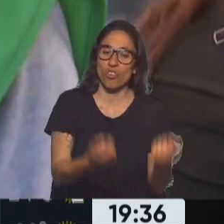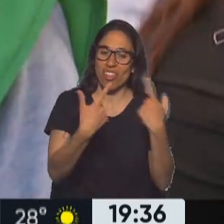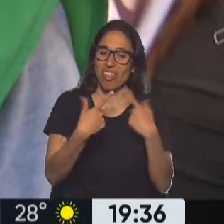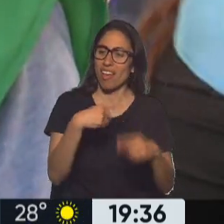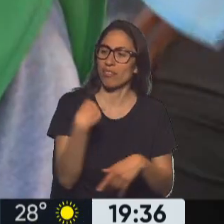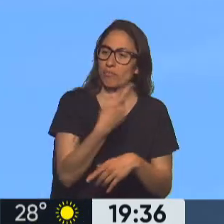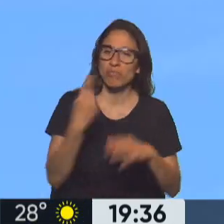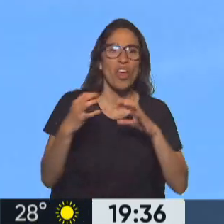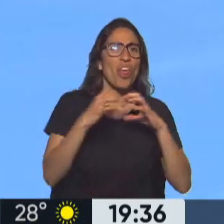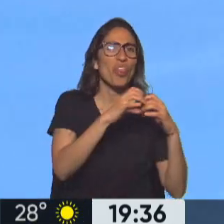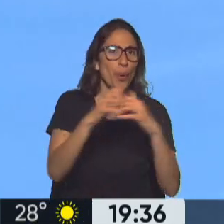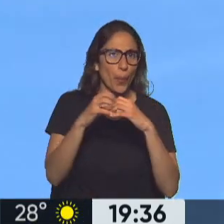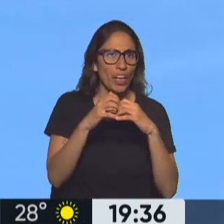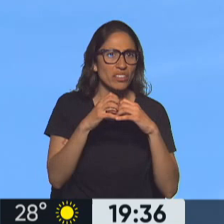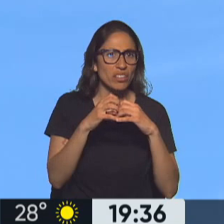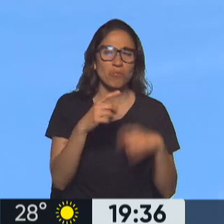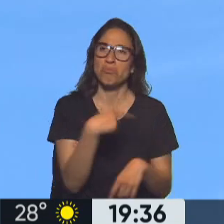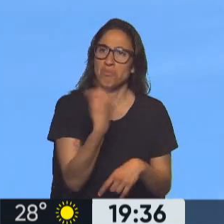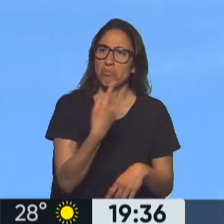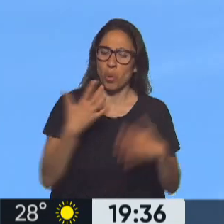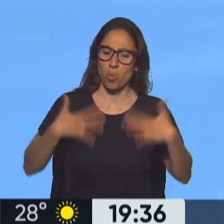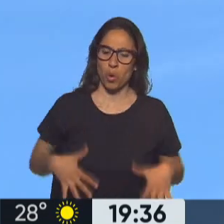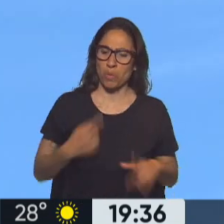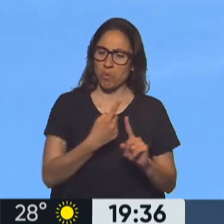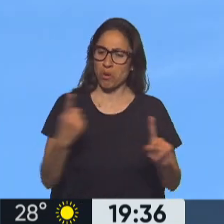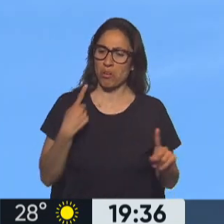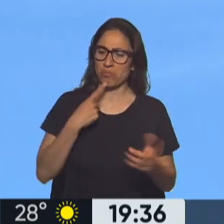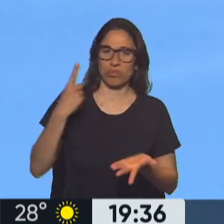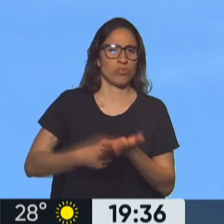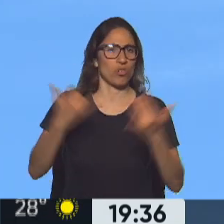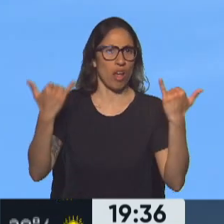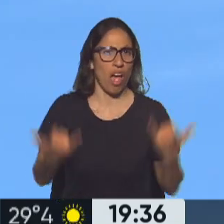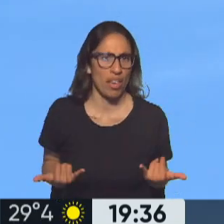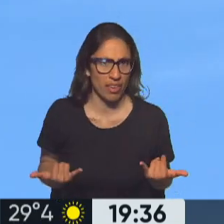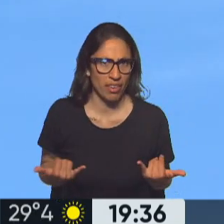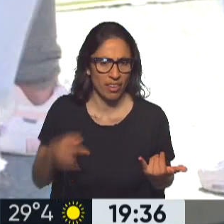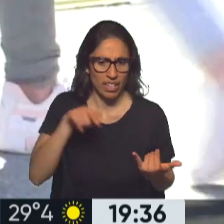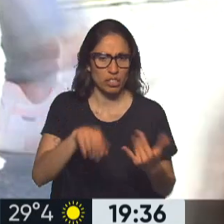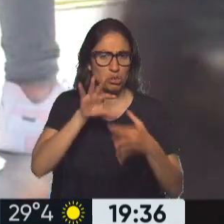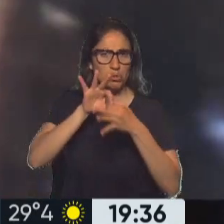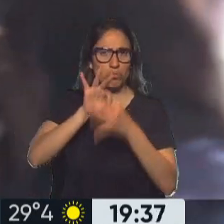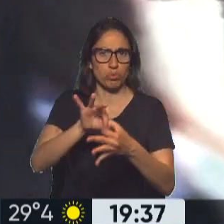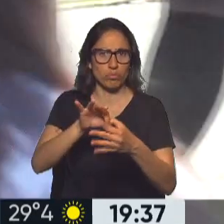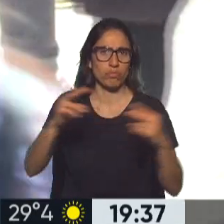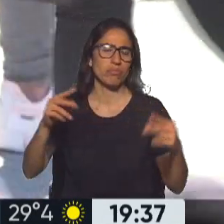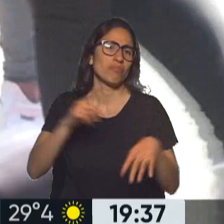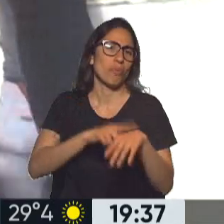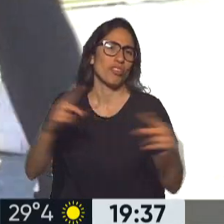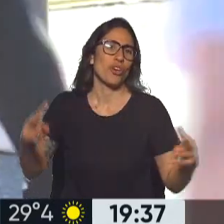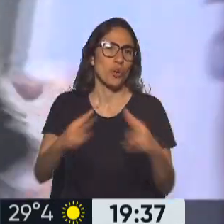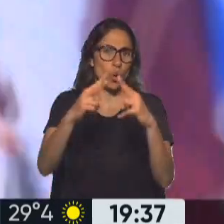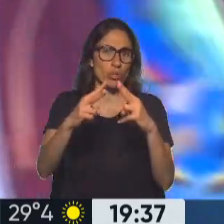sobre nuestros cuerpos, tiene que ver con este movimiento de mujeres y este encuentro. Si podemos compartir